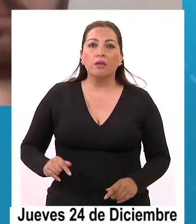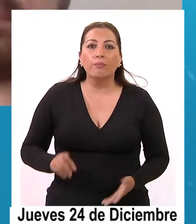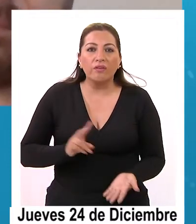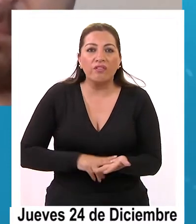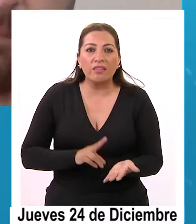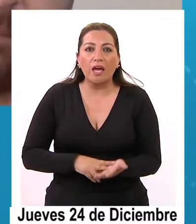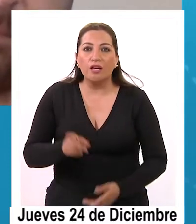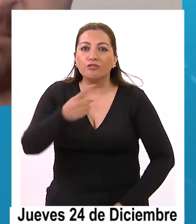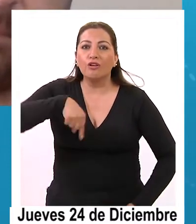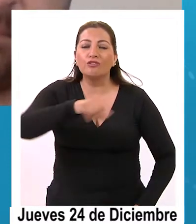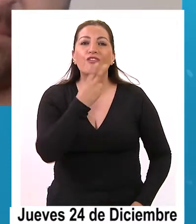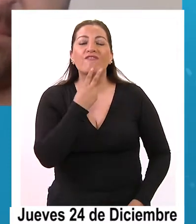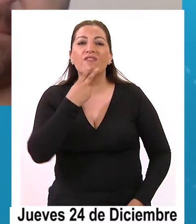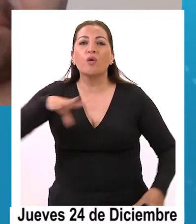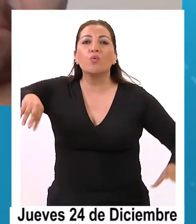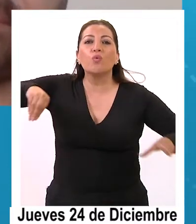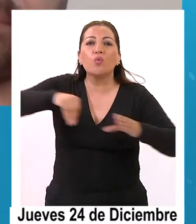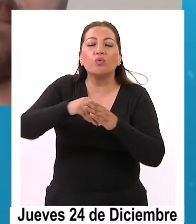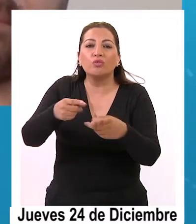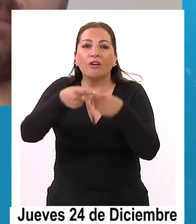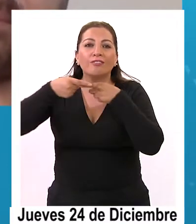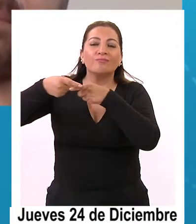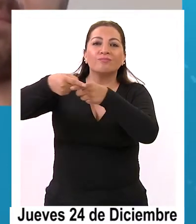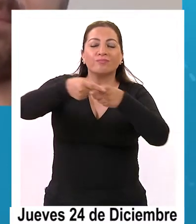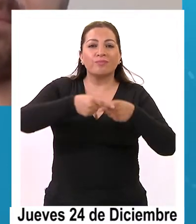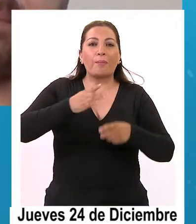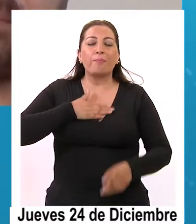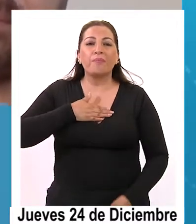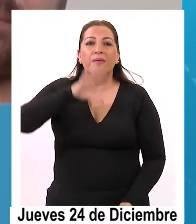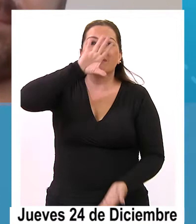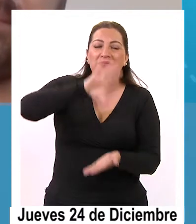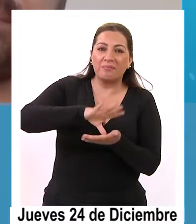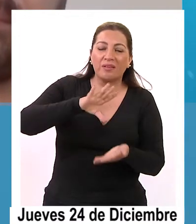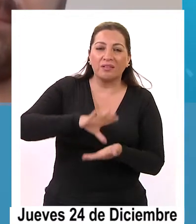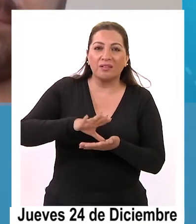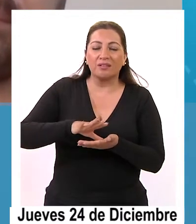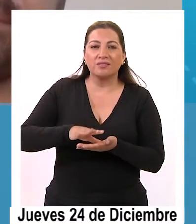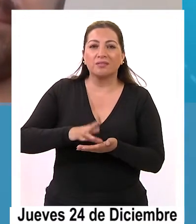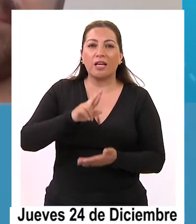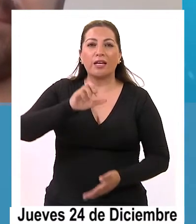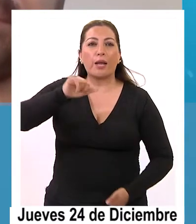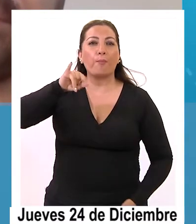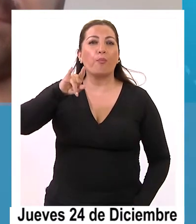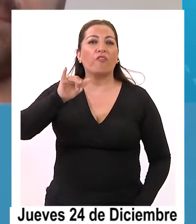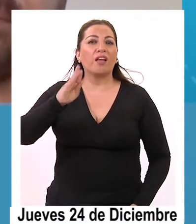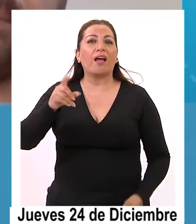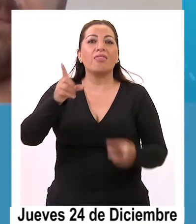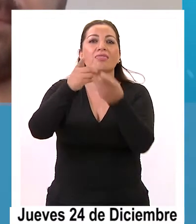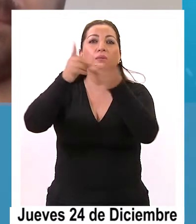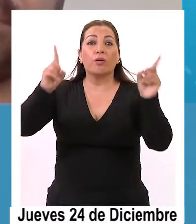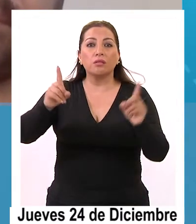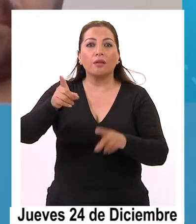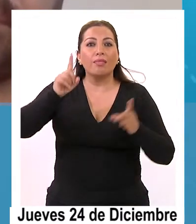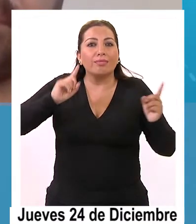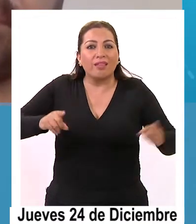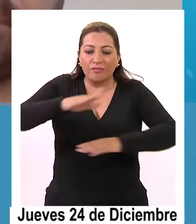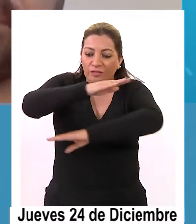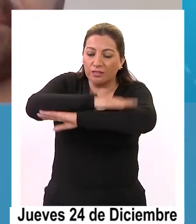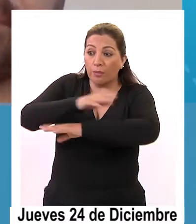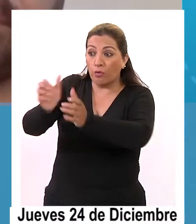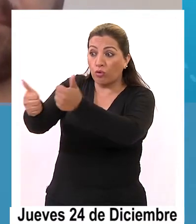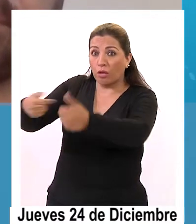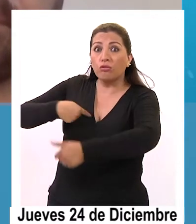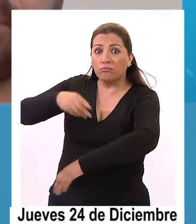Sí, pero tú tienes que, en una sociedad, en un país nuestro, que es una república democrática, tenemos que